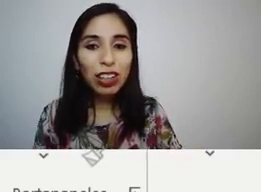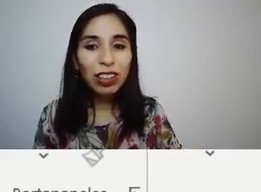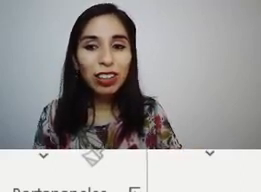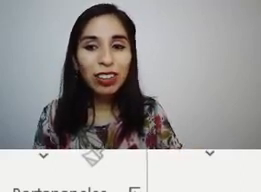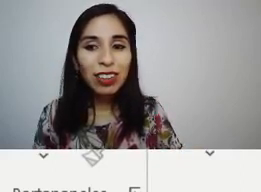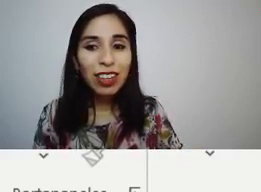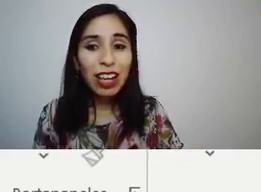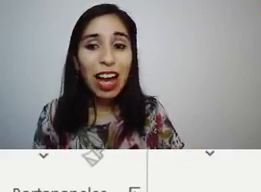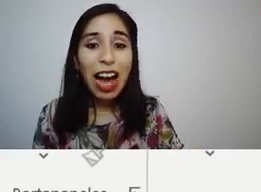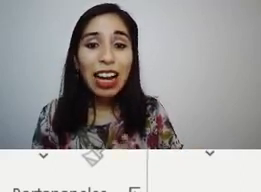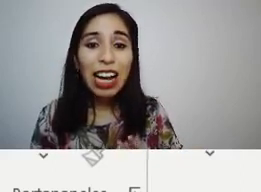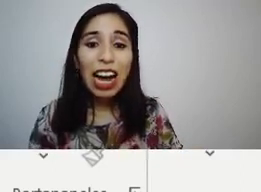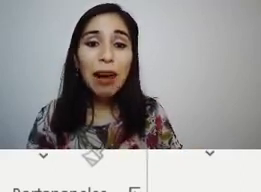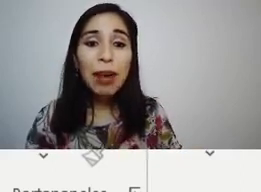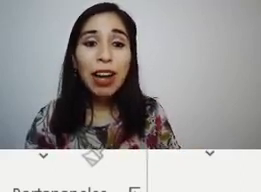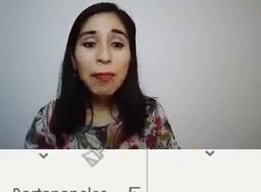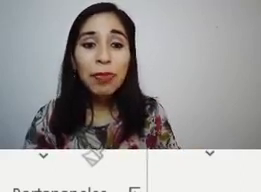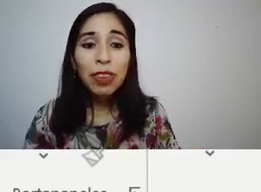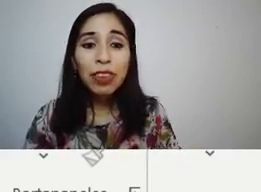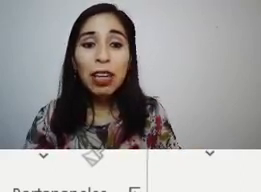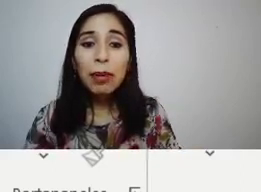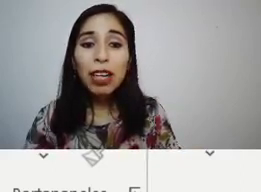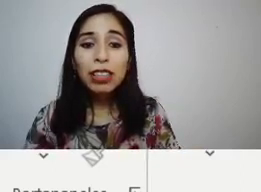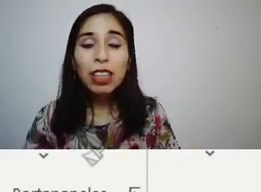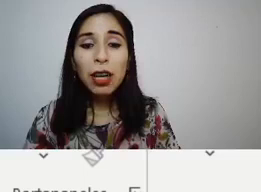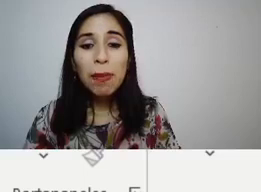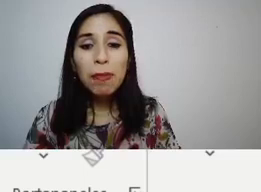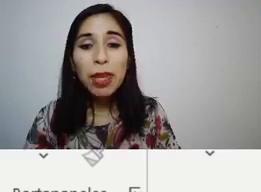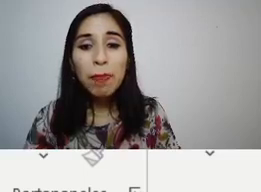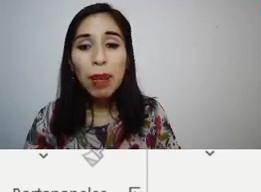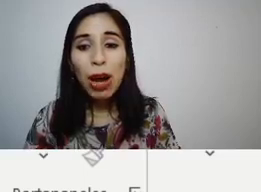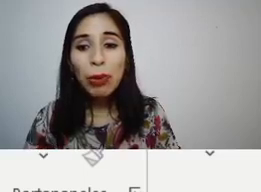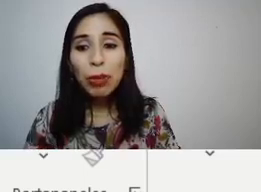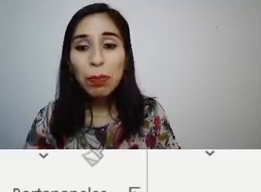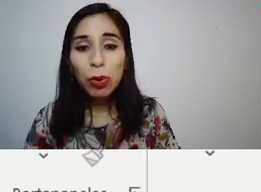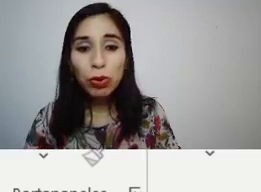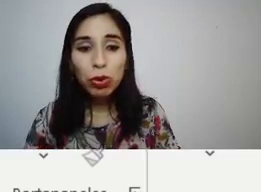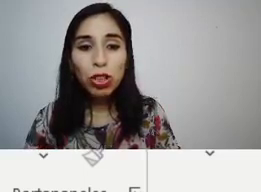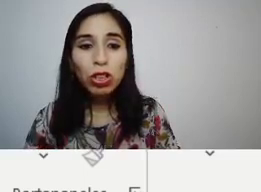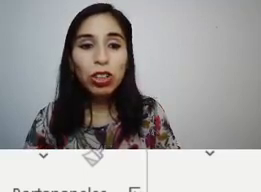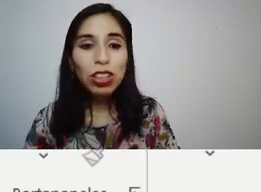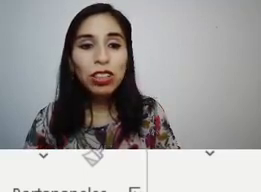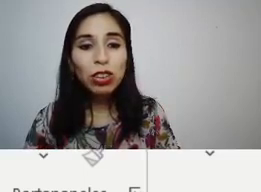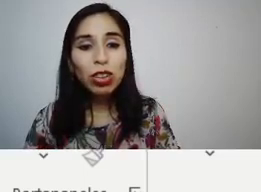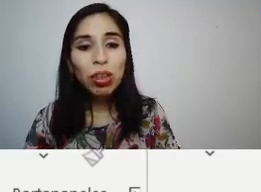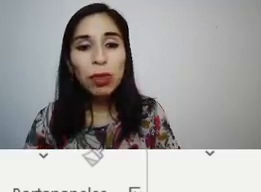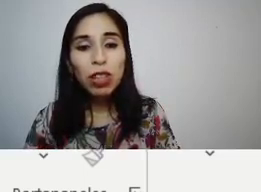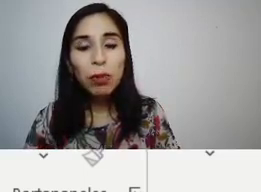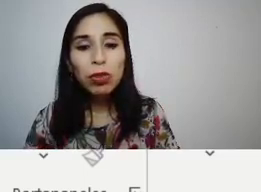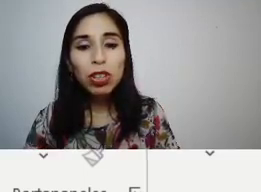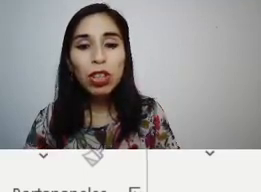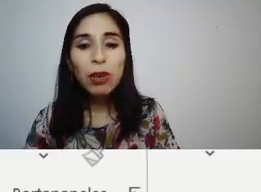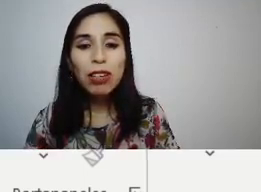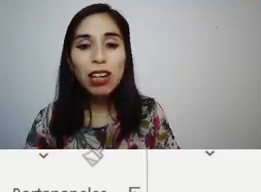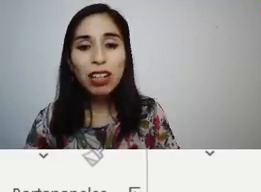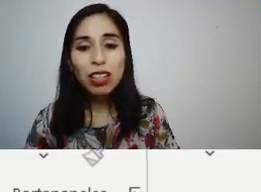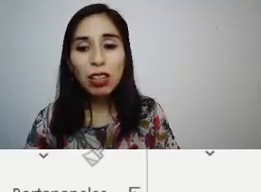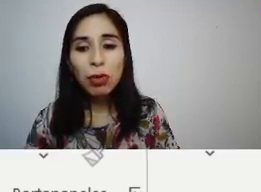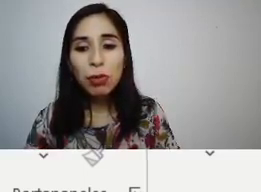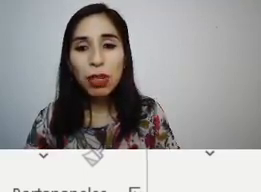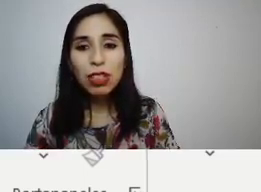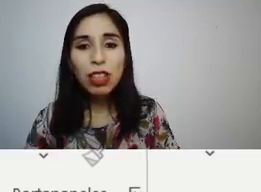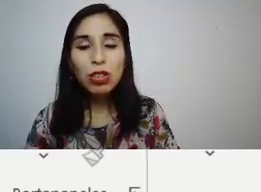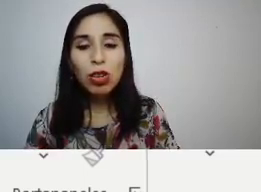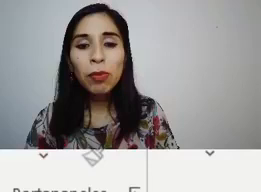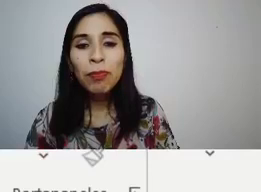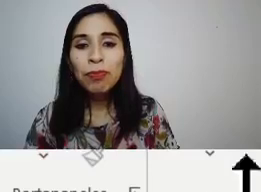suceder acaba de verse mi powerpoint solito que están todas media positivas aquí